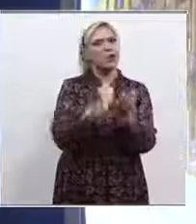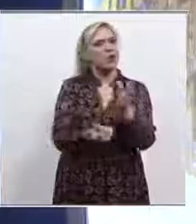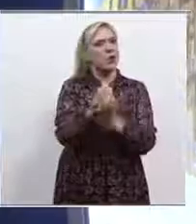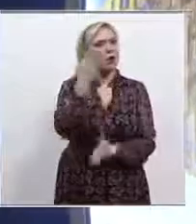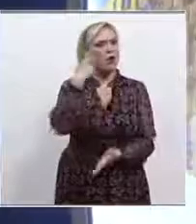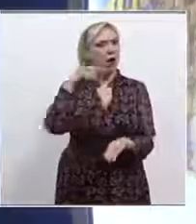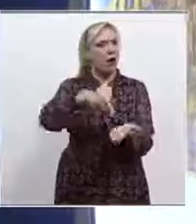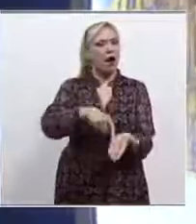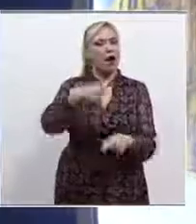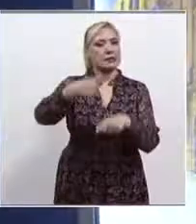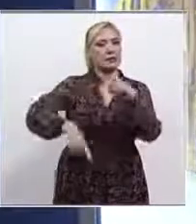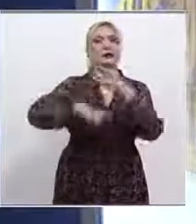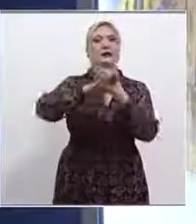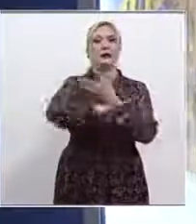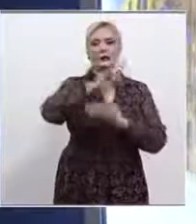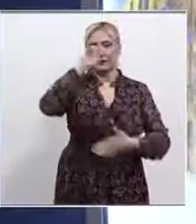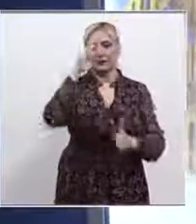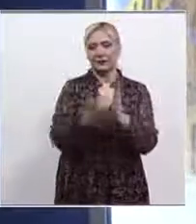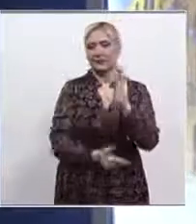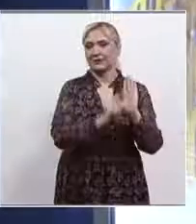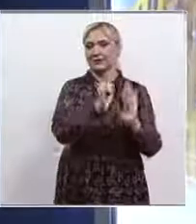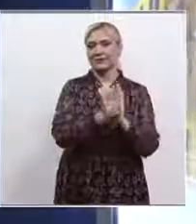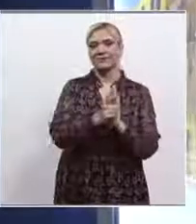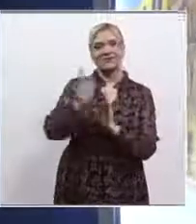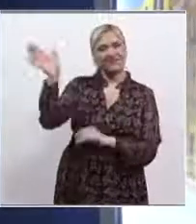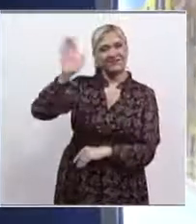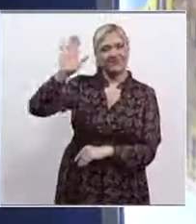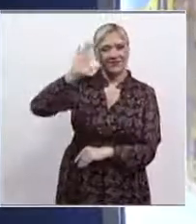tardes, Óscar. Adelante con tu reporte, te escuchamos.